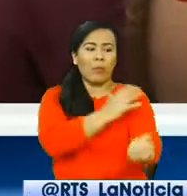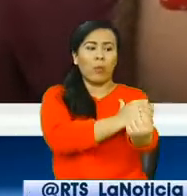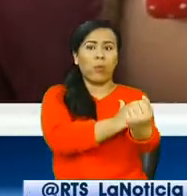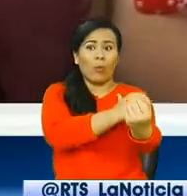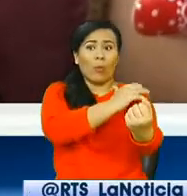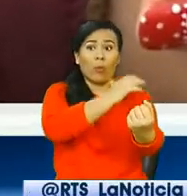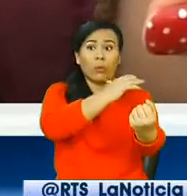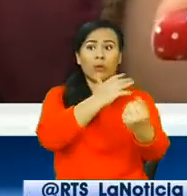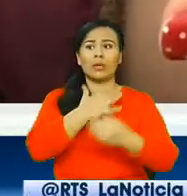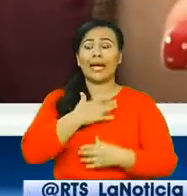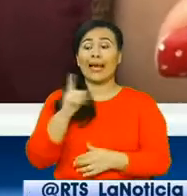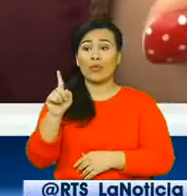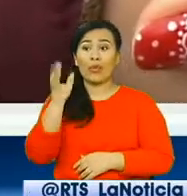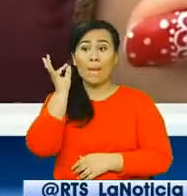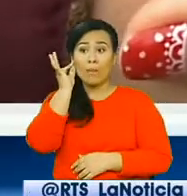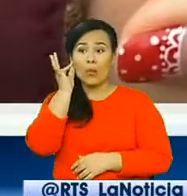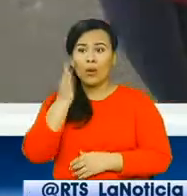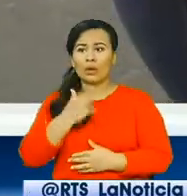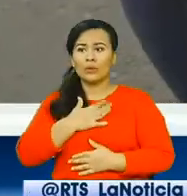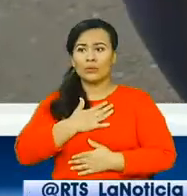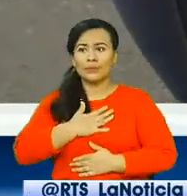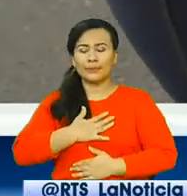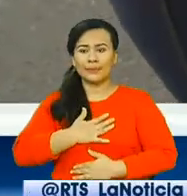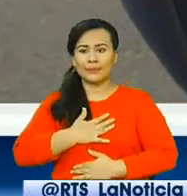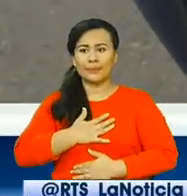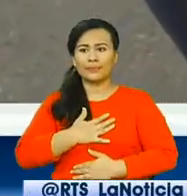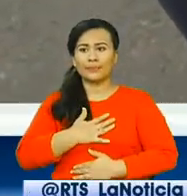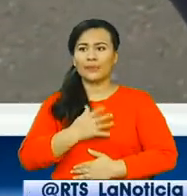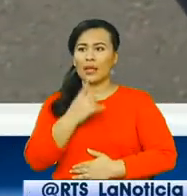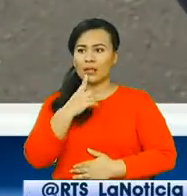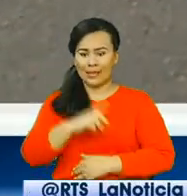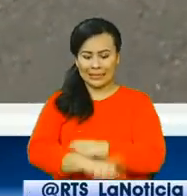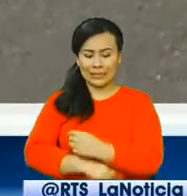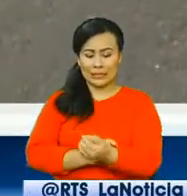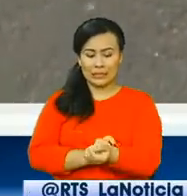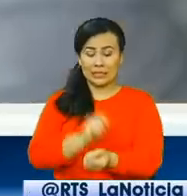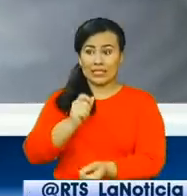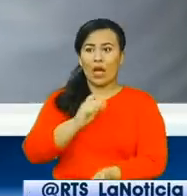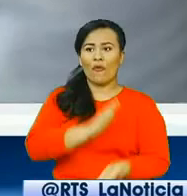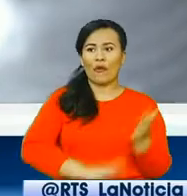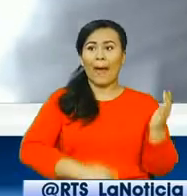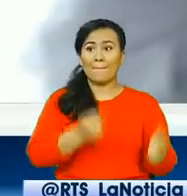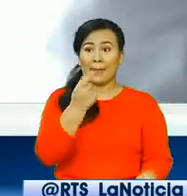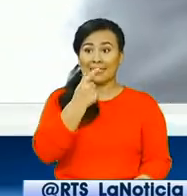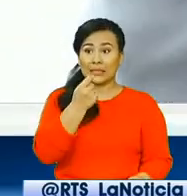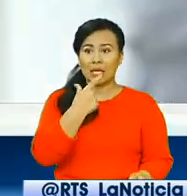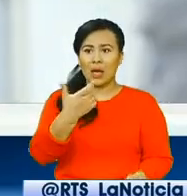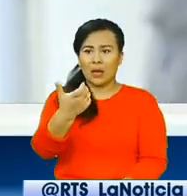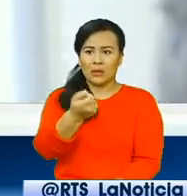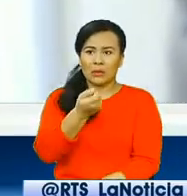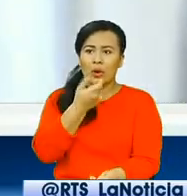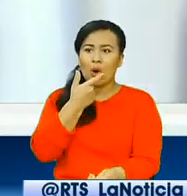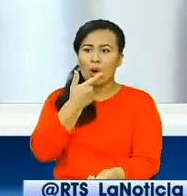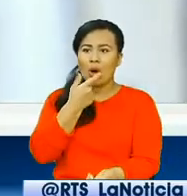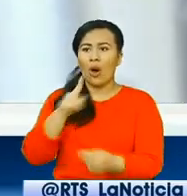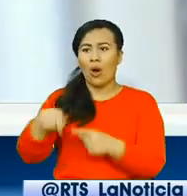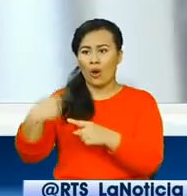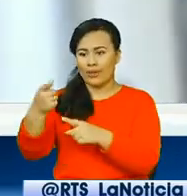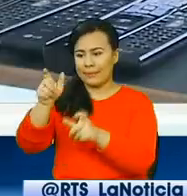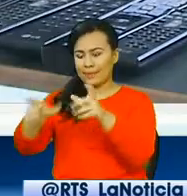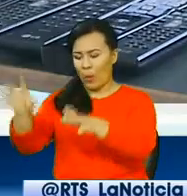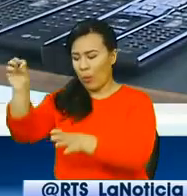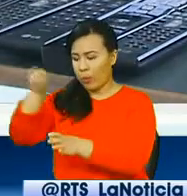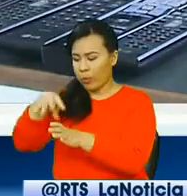la actitud de la única mujer le sorprendió, le desató y se fue por el medicamento mientras los otros empaquetaban las